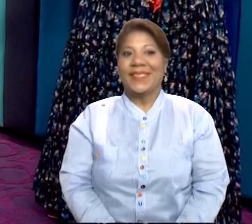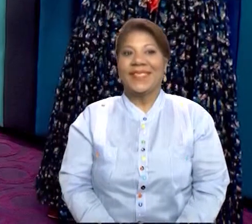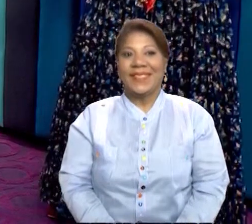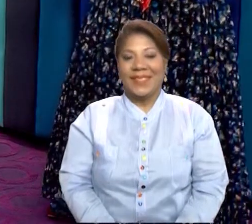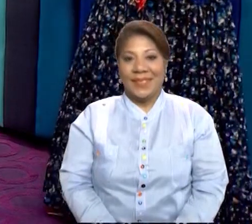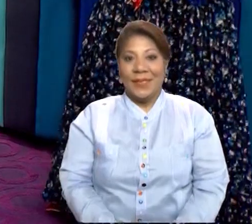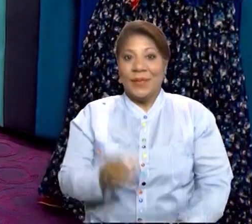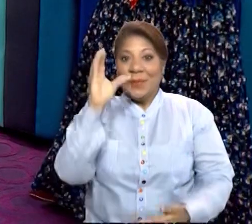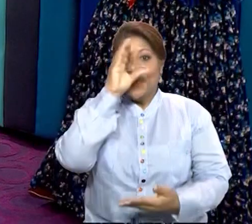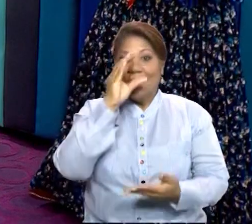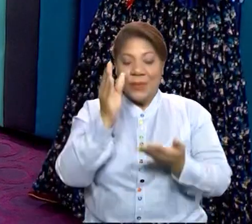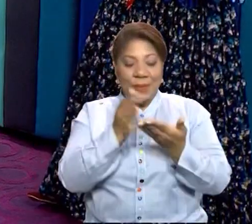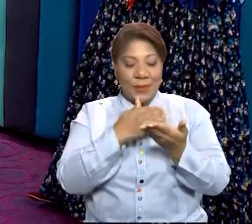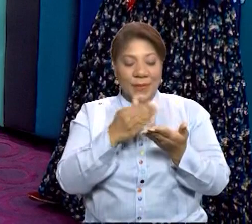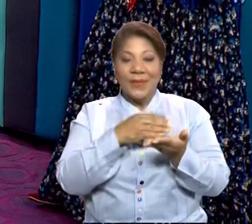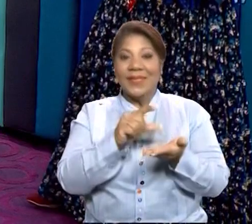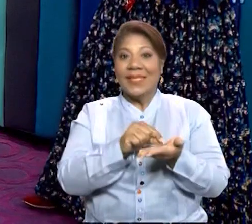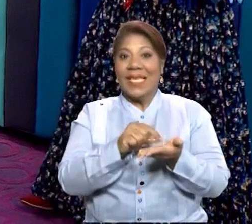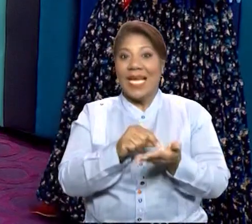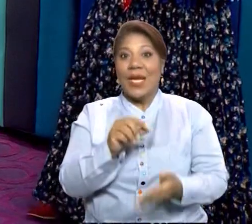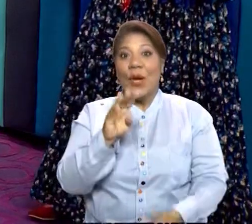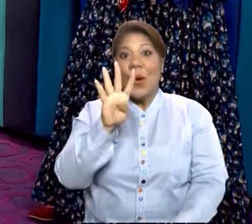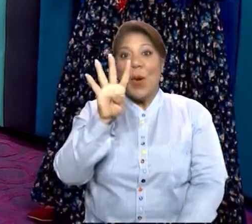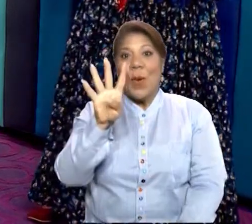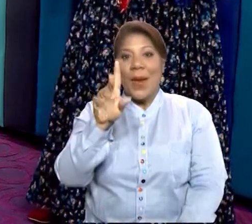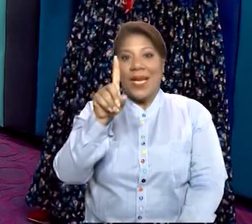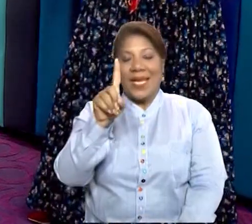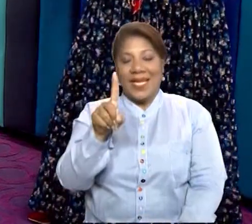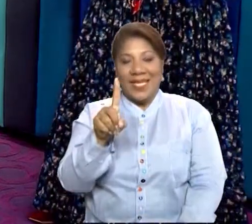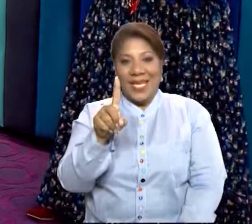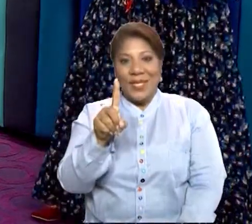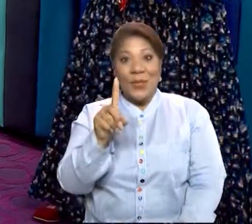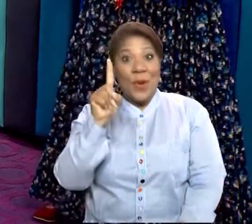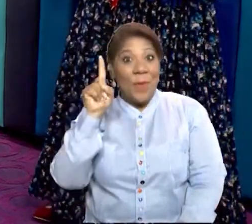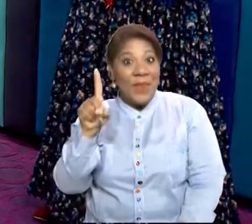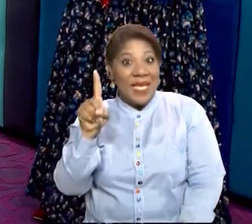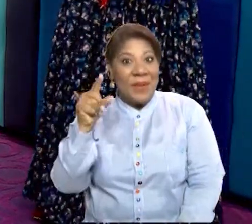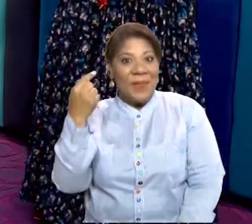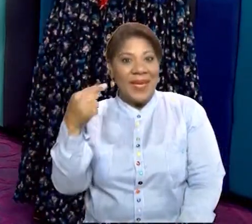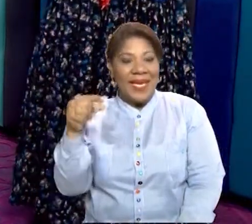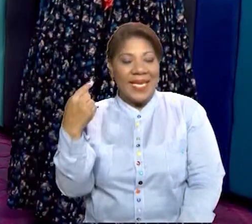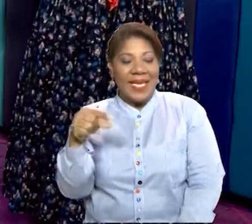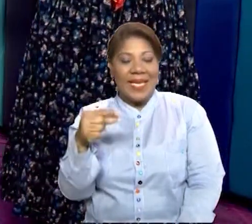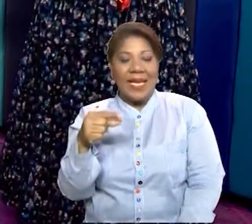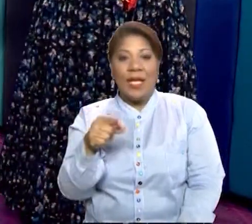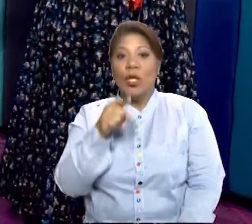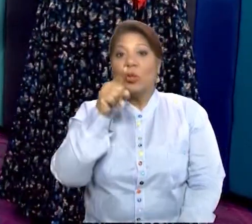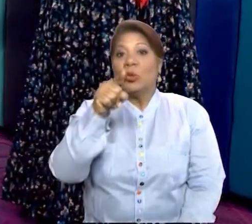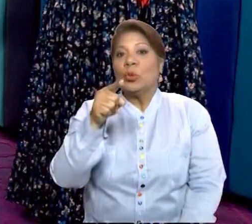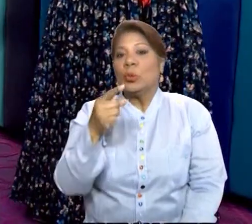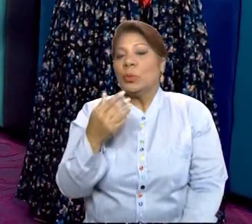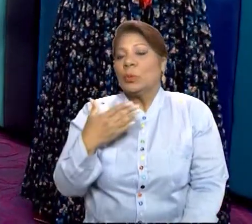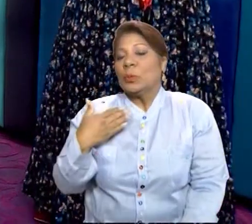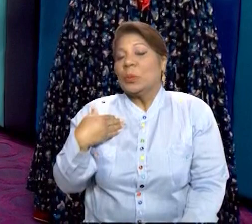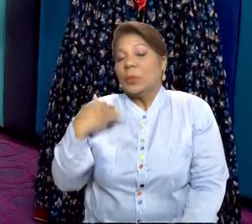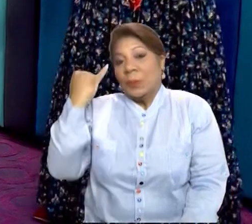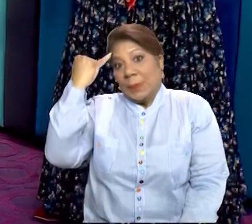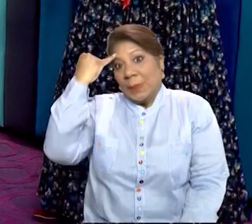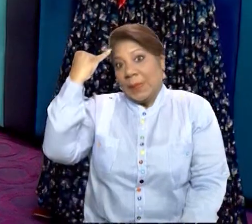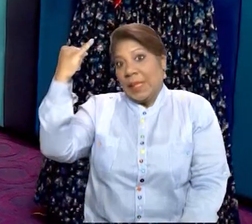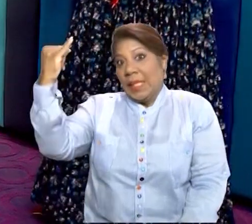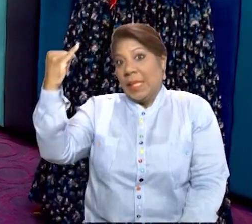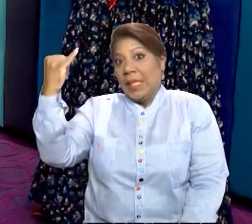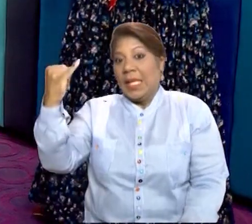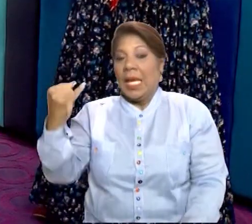vamos a encontrar en la página número 41 del cuadernillo. Eso va a ser creatividad, iniciativa tuya. Tú le